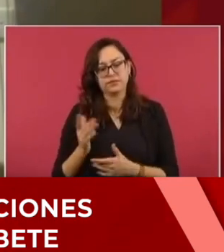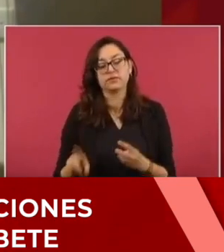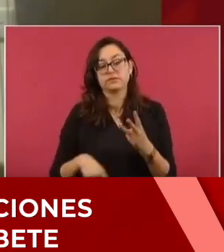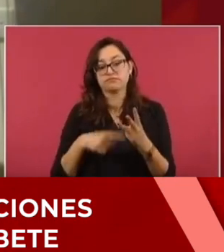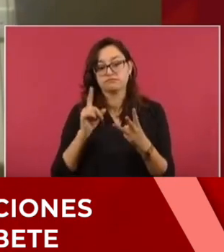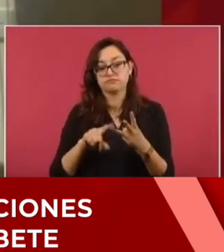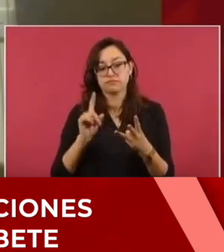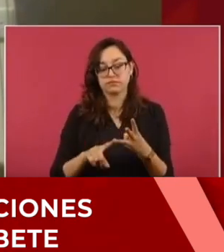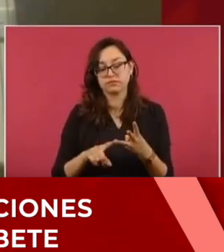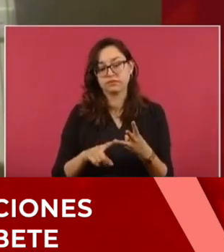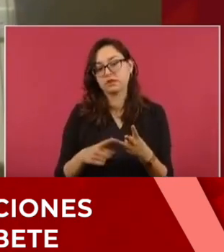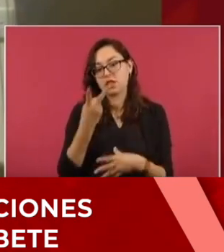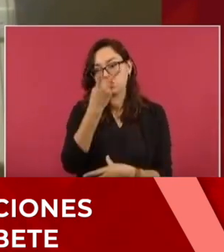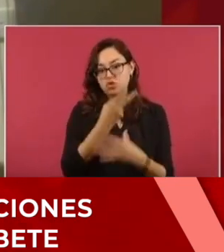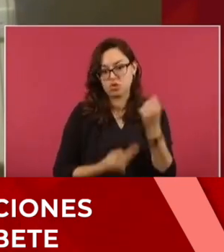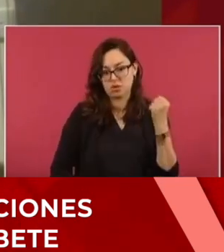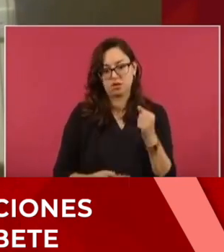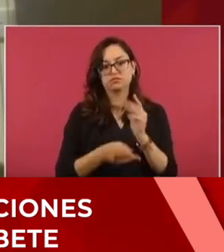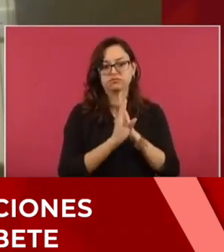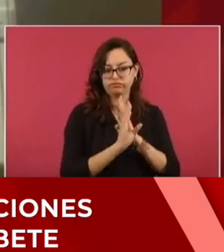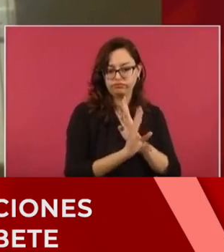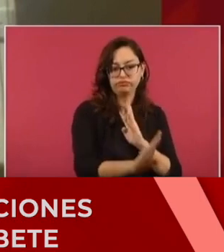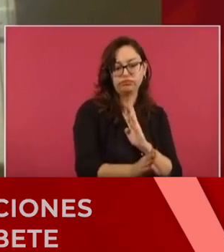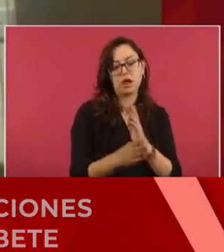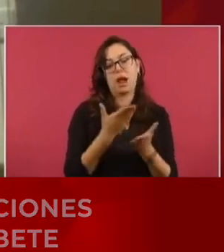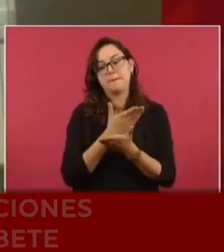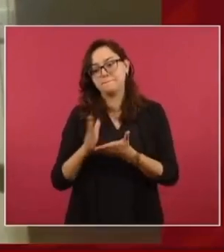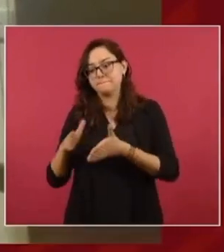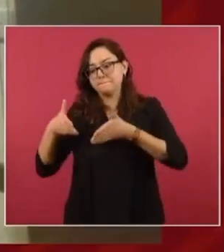contener ambas combinaciones con el tajo y la pantalla de control.